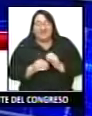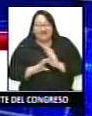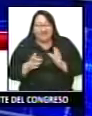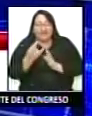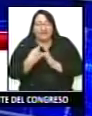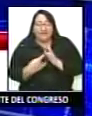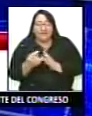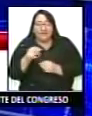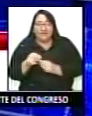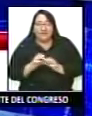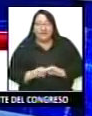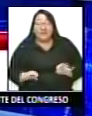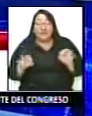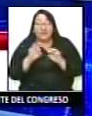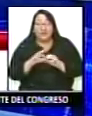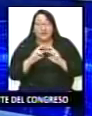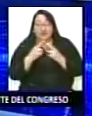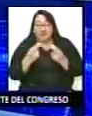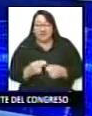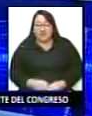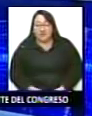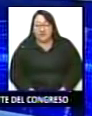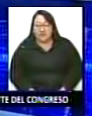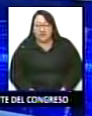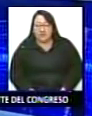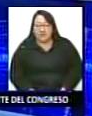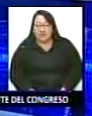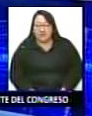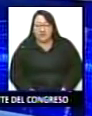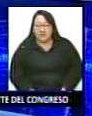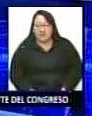la transmisión de esta importante reunión y enseguida a continuación...